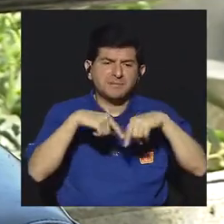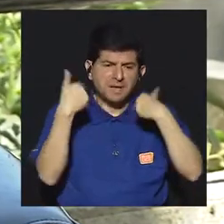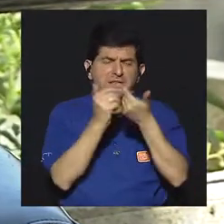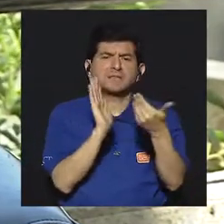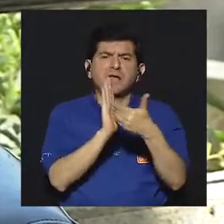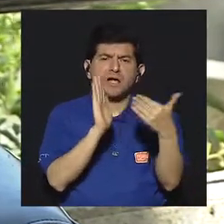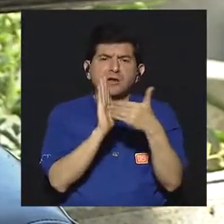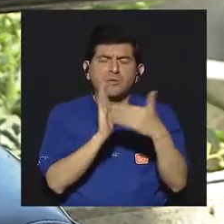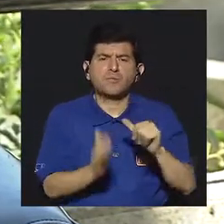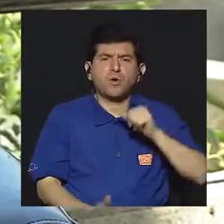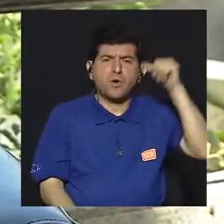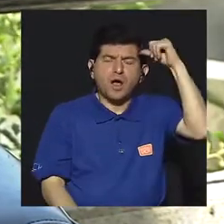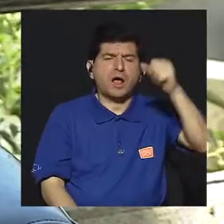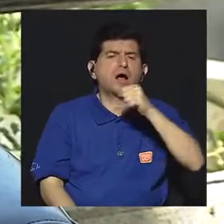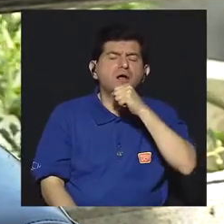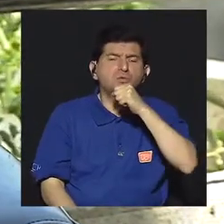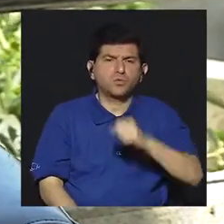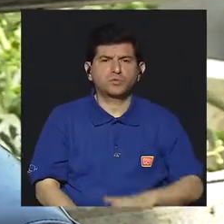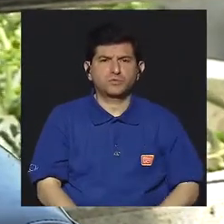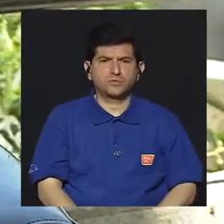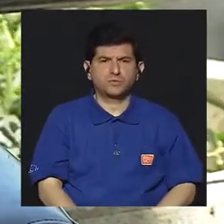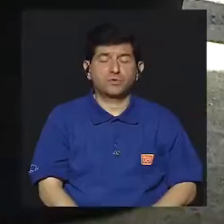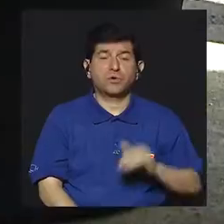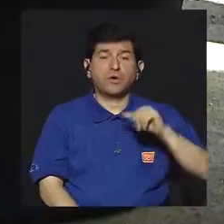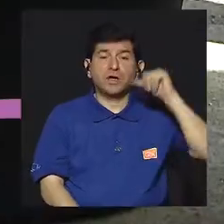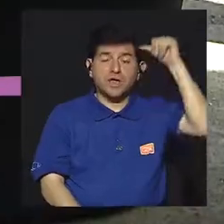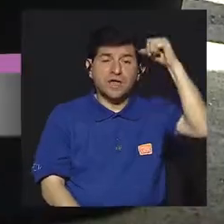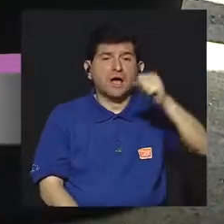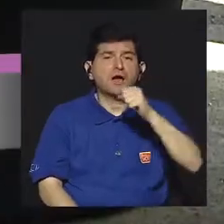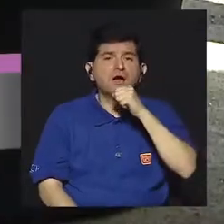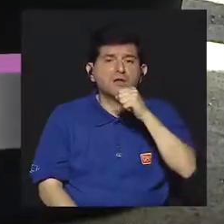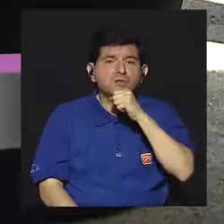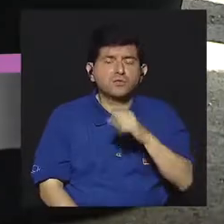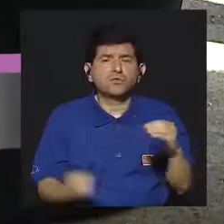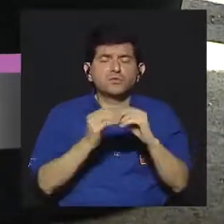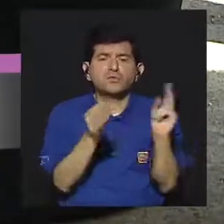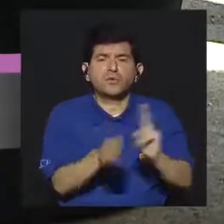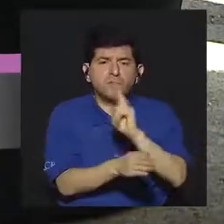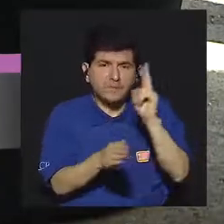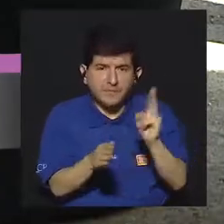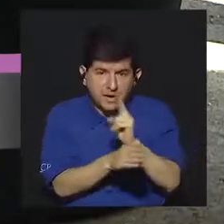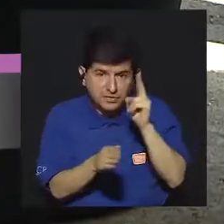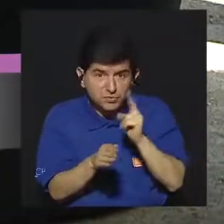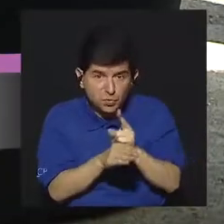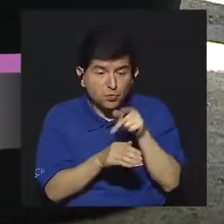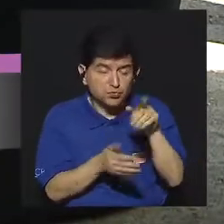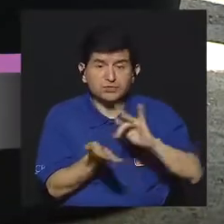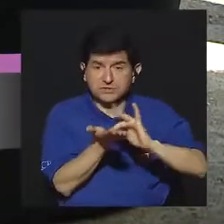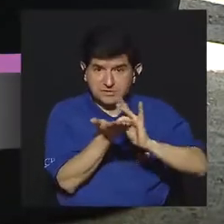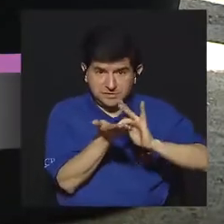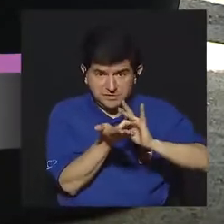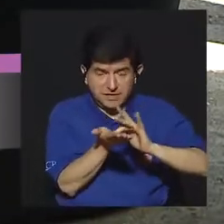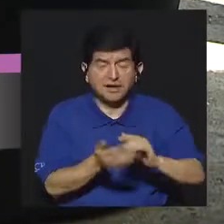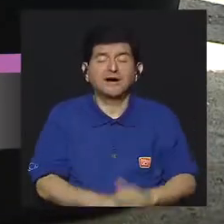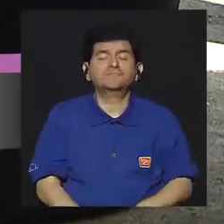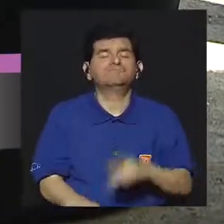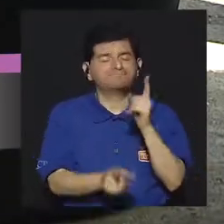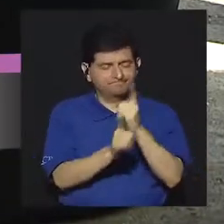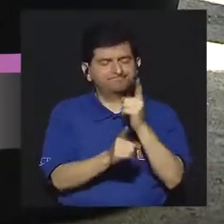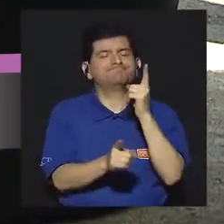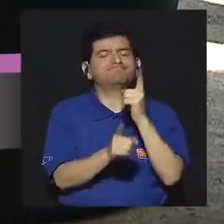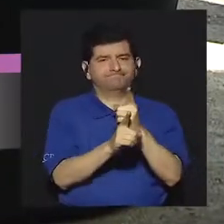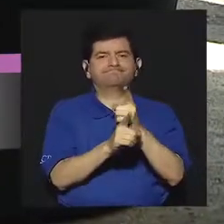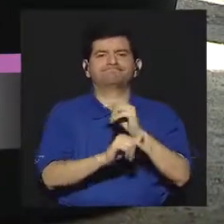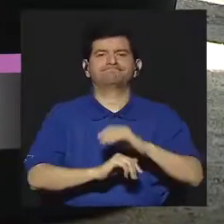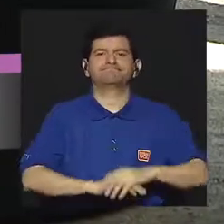el grupo más afectado son adultos mayores. Y además que el adulto mayor cada vez consume más y más. Exacto. Tiene más la necesidad de consumir más